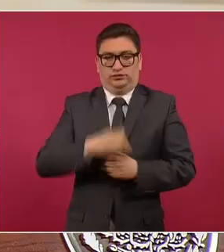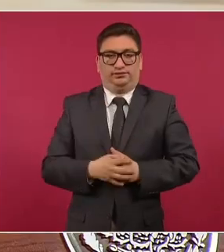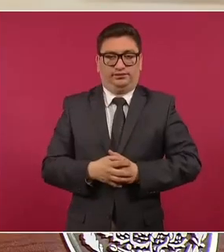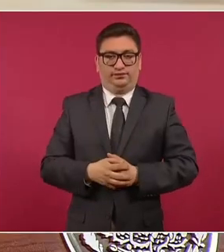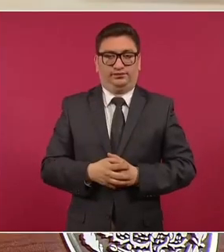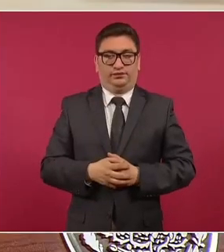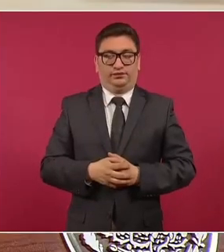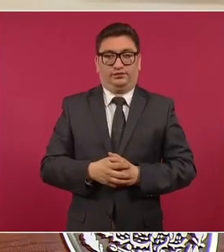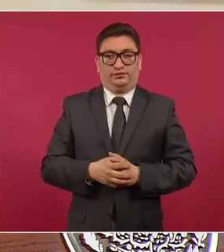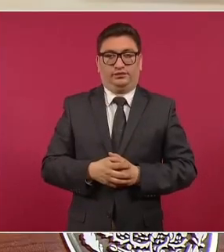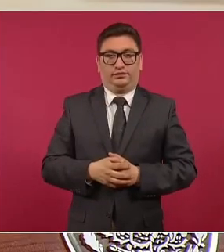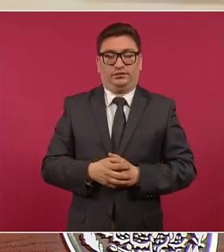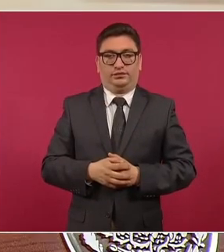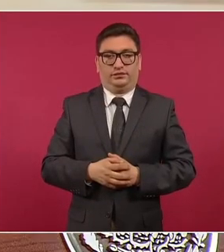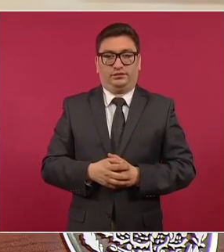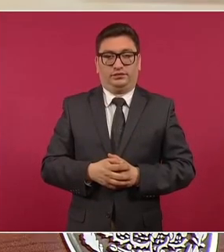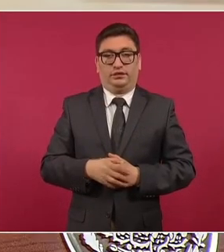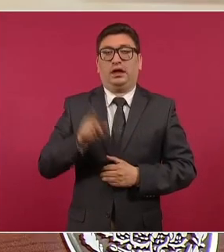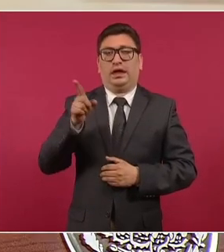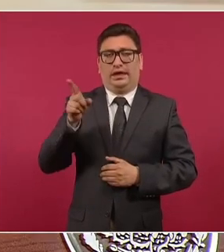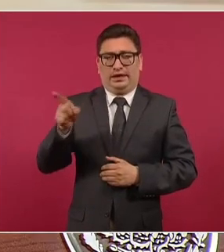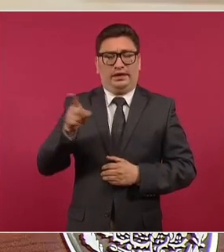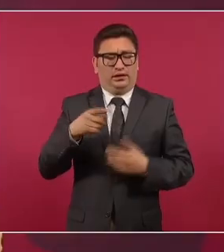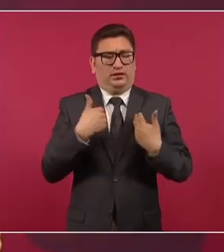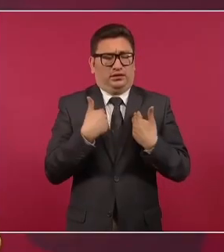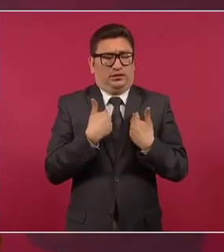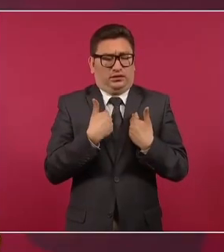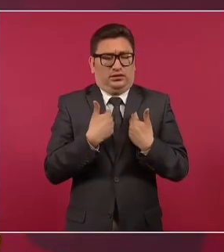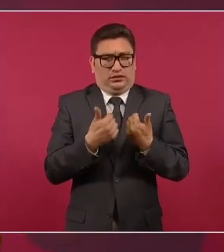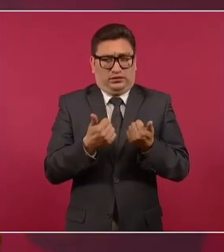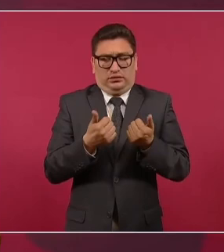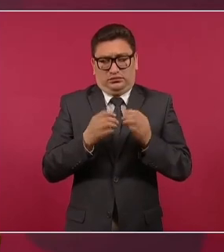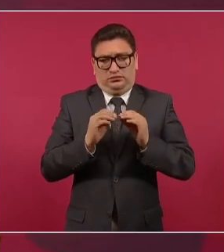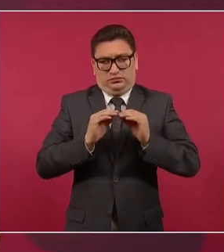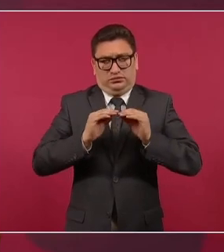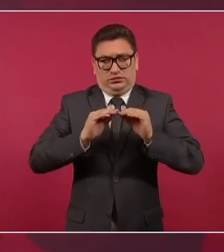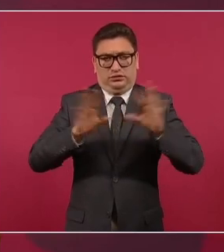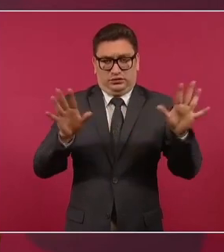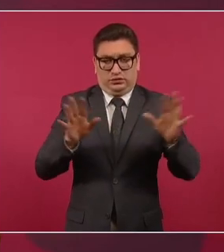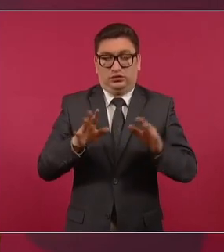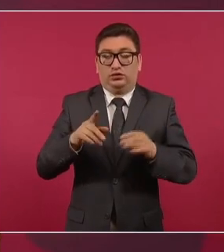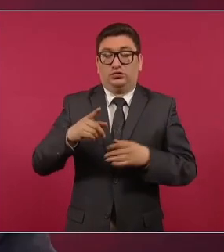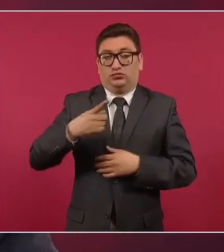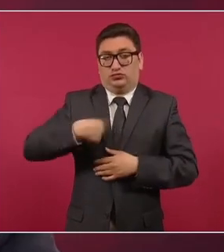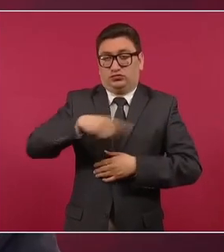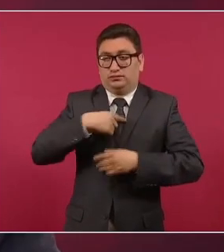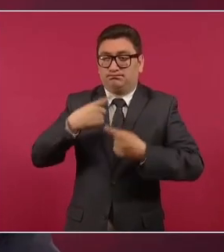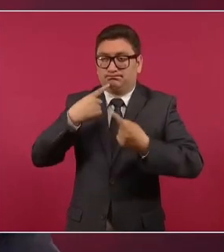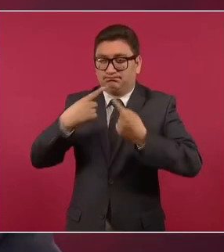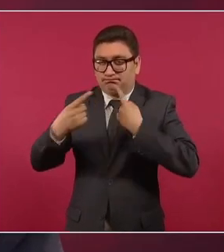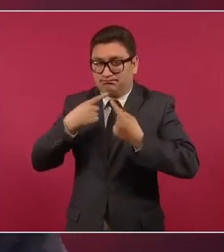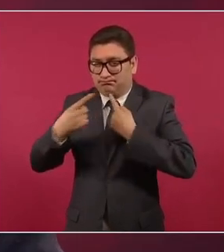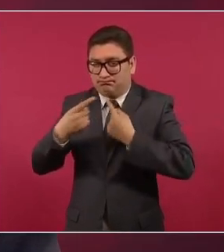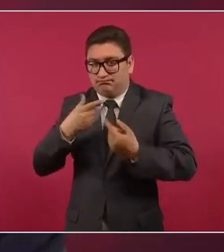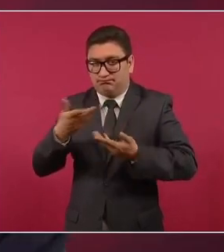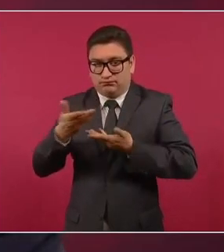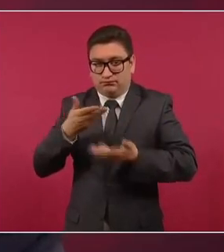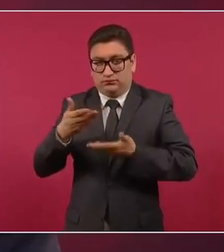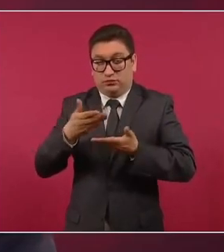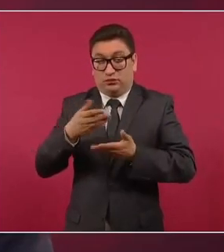Entonces, él lo entendió perfectamente y hablamos de que sin